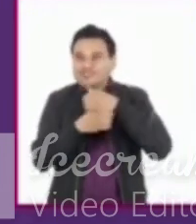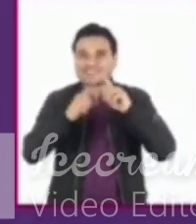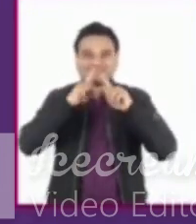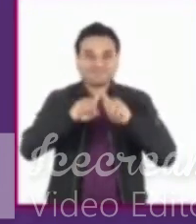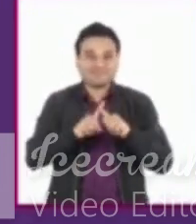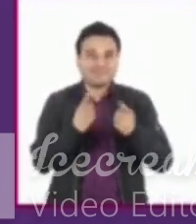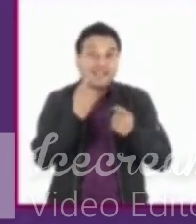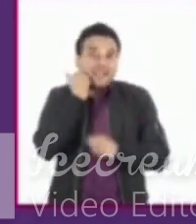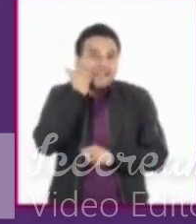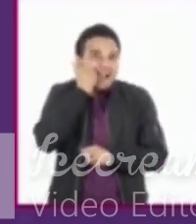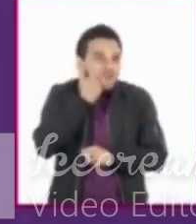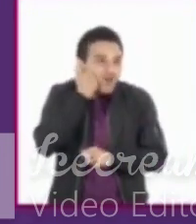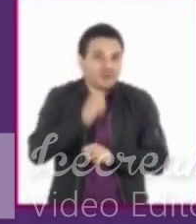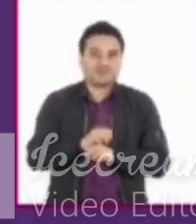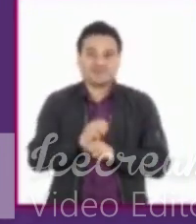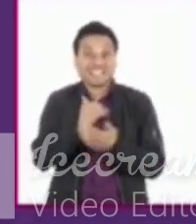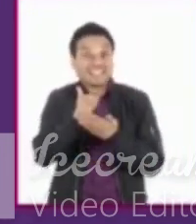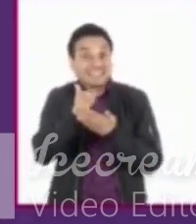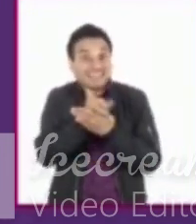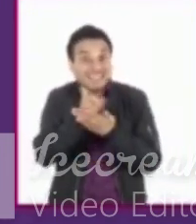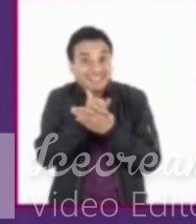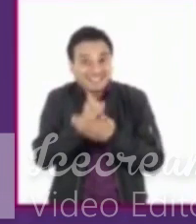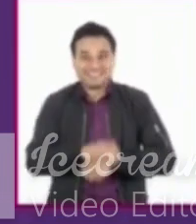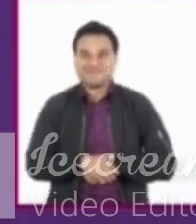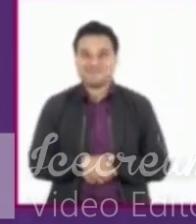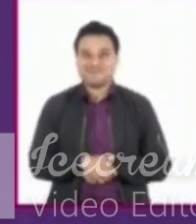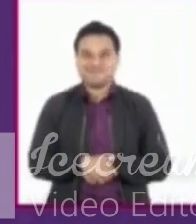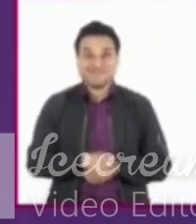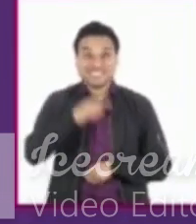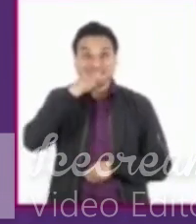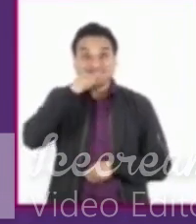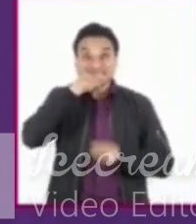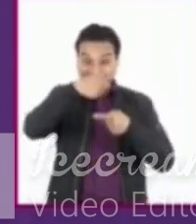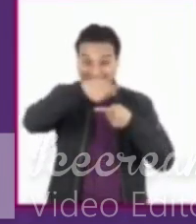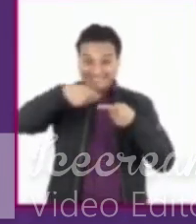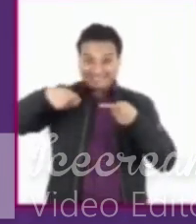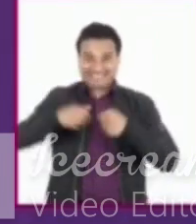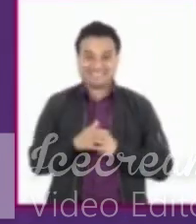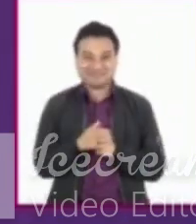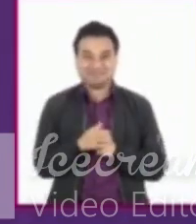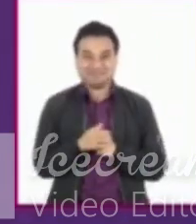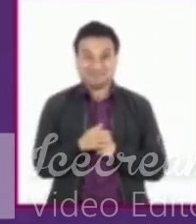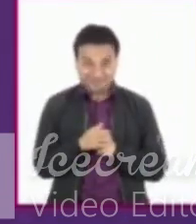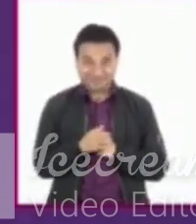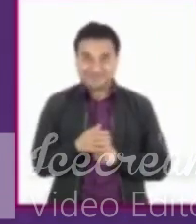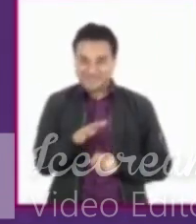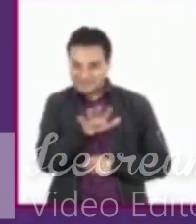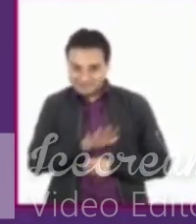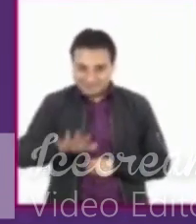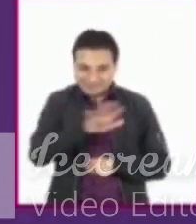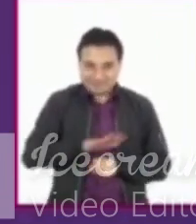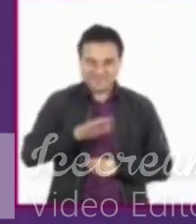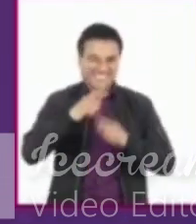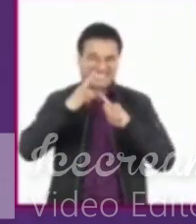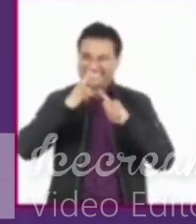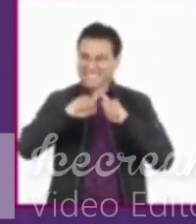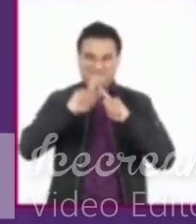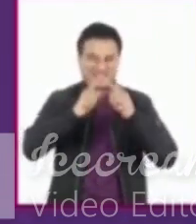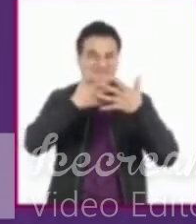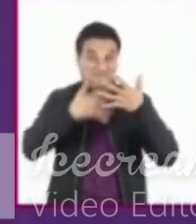jabones, detergentes, pastas dentales, limpiadores de superficies y muchos más.